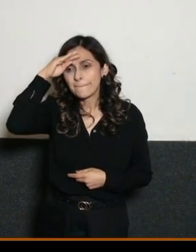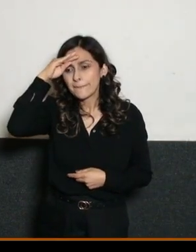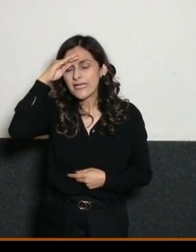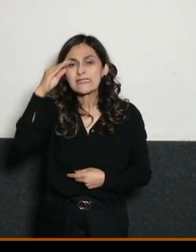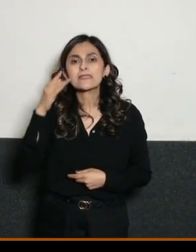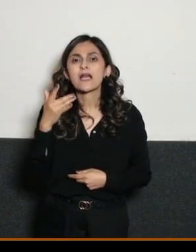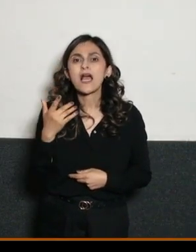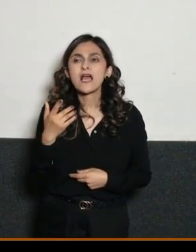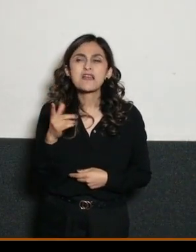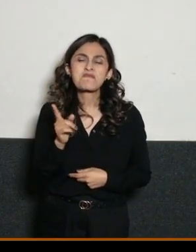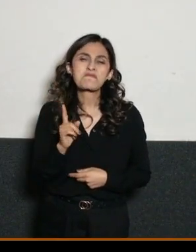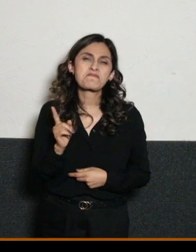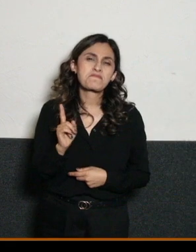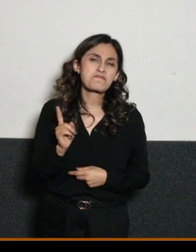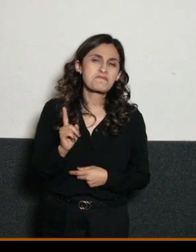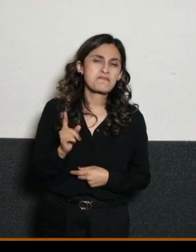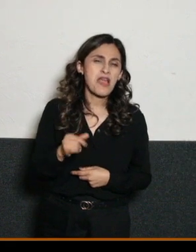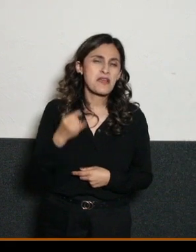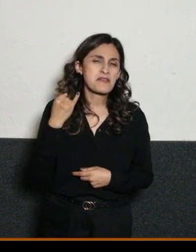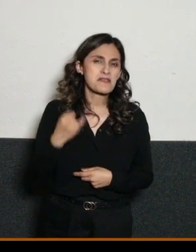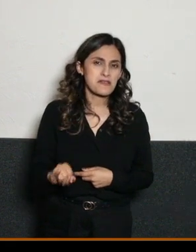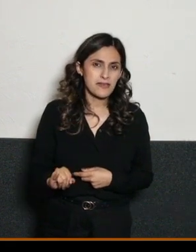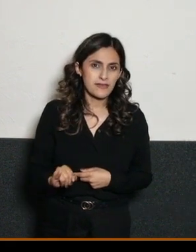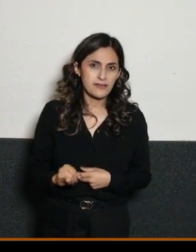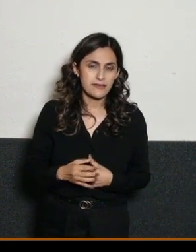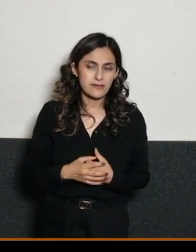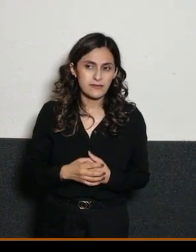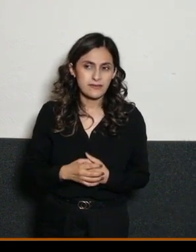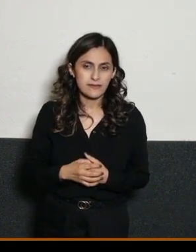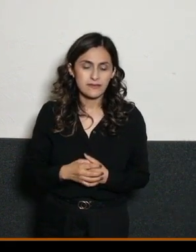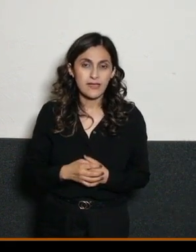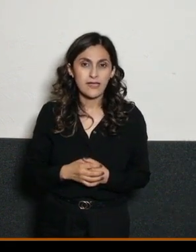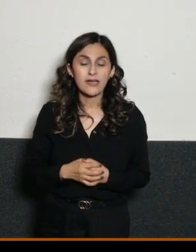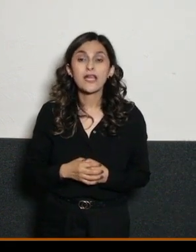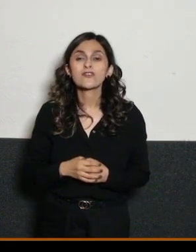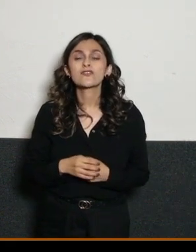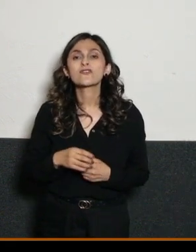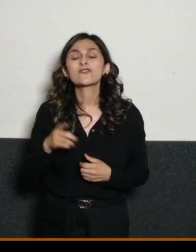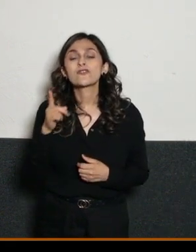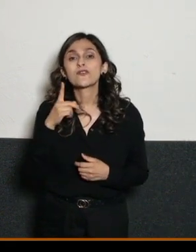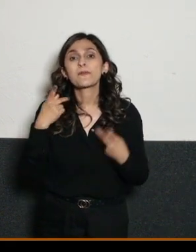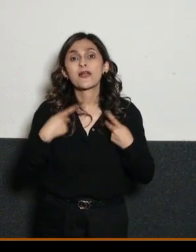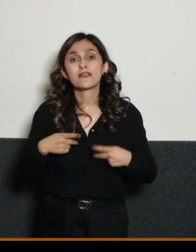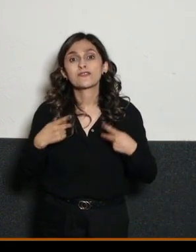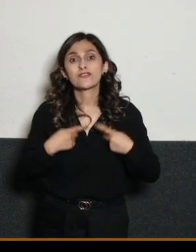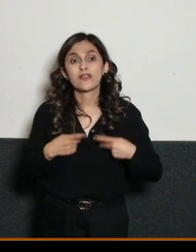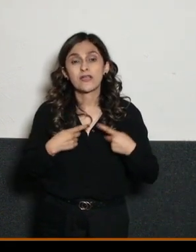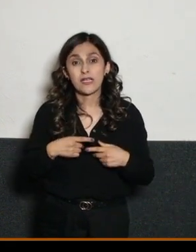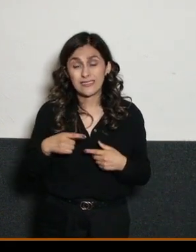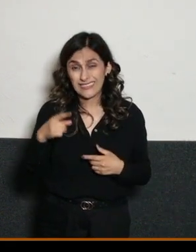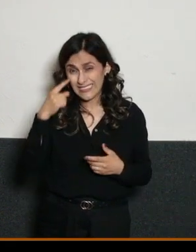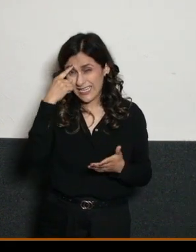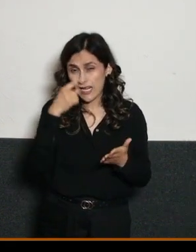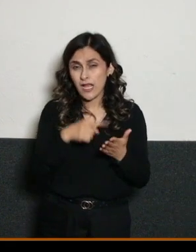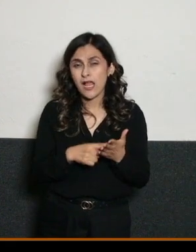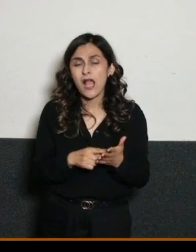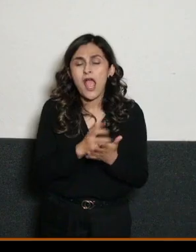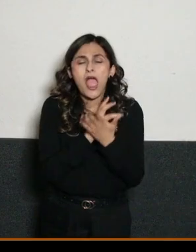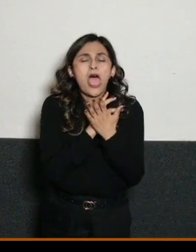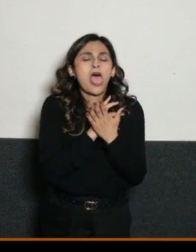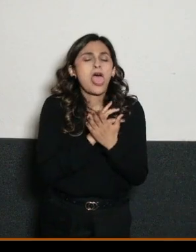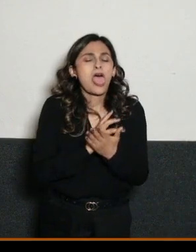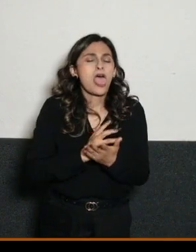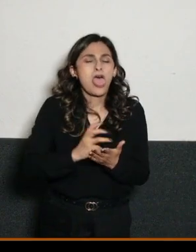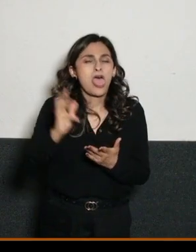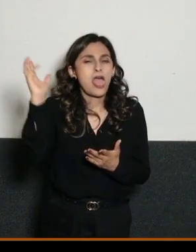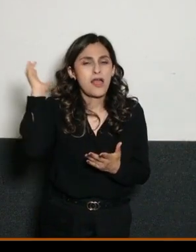inteligencia artificial. ¿Okay? Y ahora levante la mano las personas que creen que estamos sobreestimando, que estoy exagerando lo que